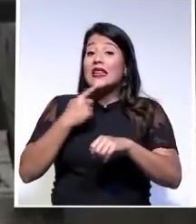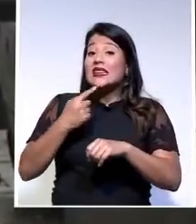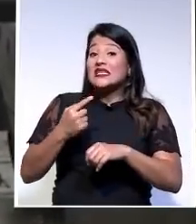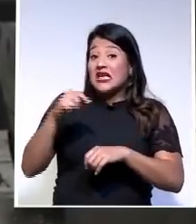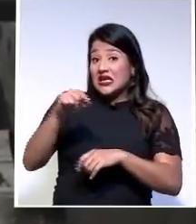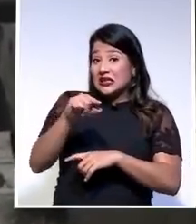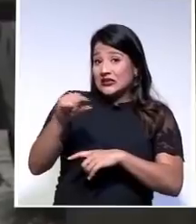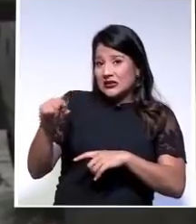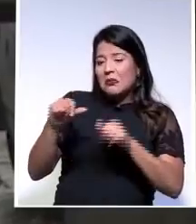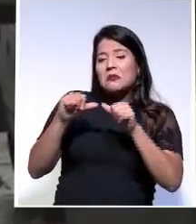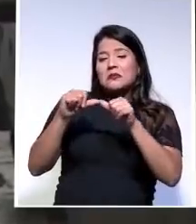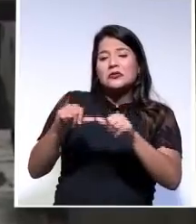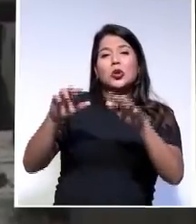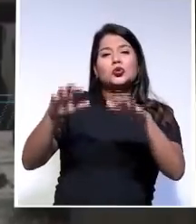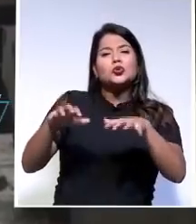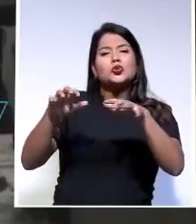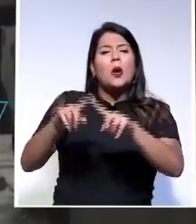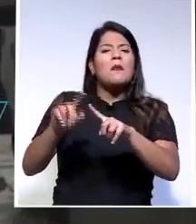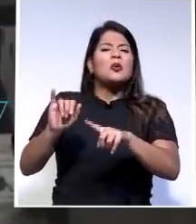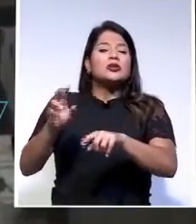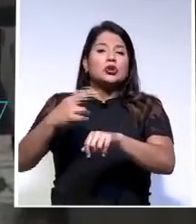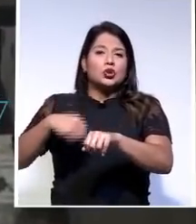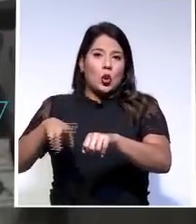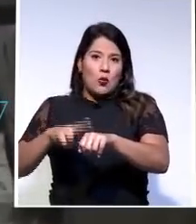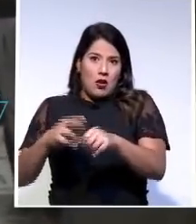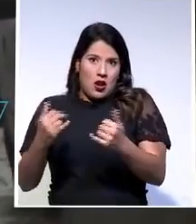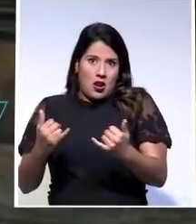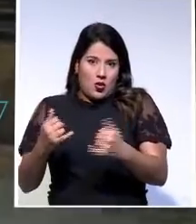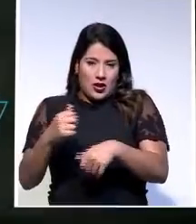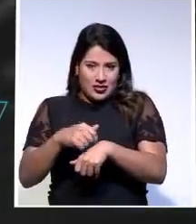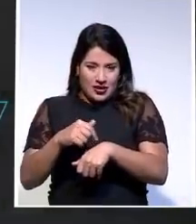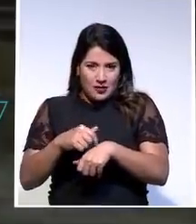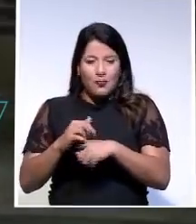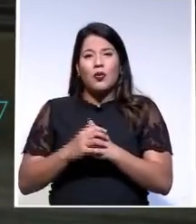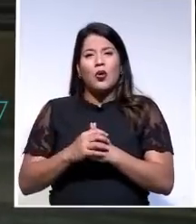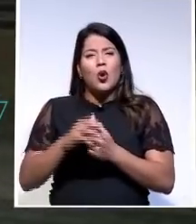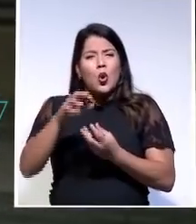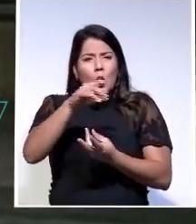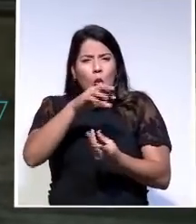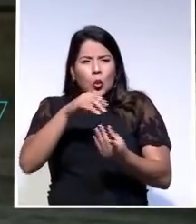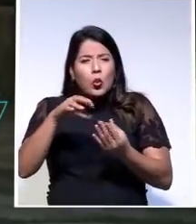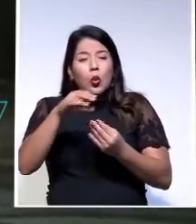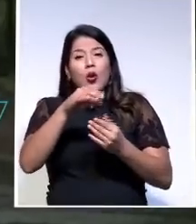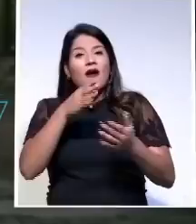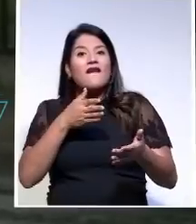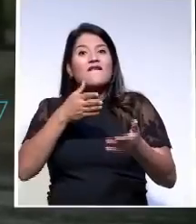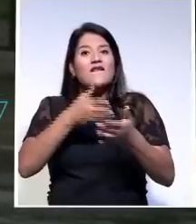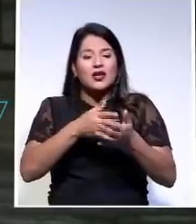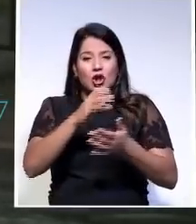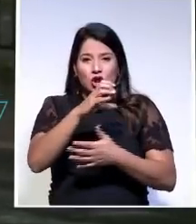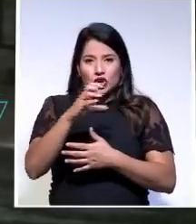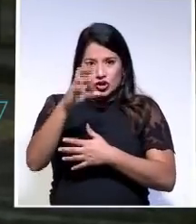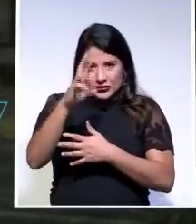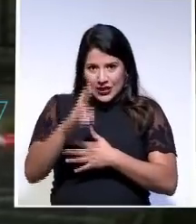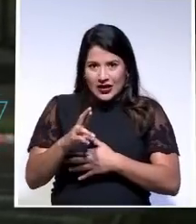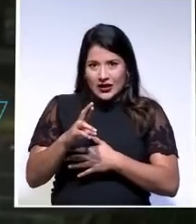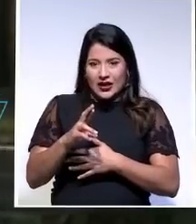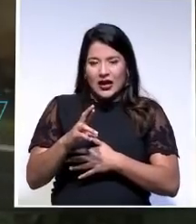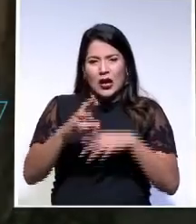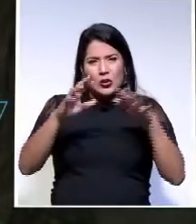semana condiciones lluviosas típicas de la época. La onda tropical generó inestabilidad atmosférica sobre el país, reforzando